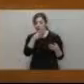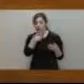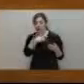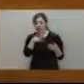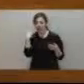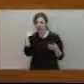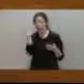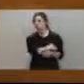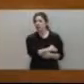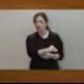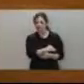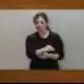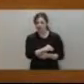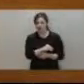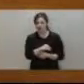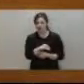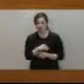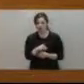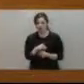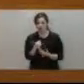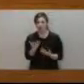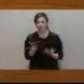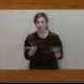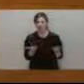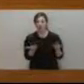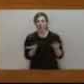aquí corriendo. Mire,